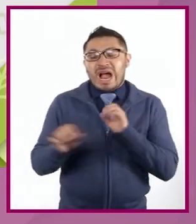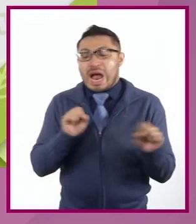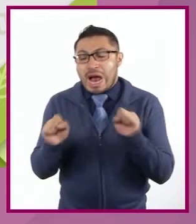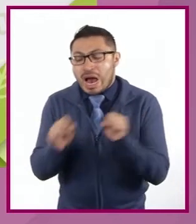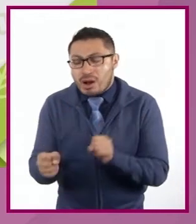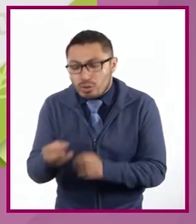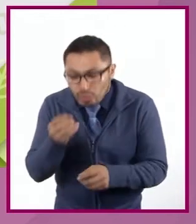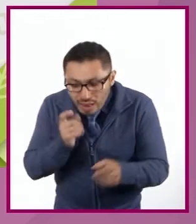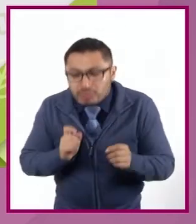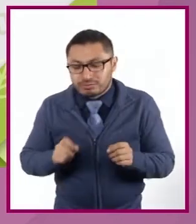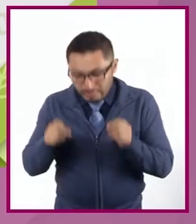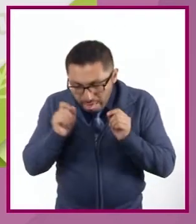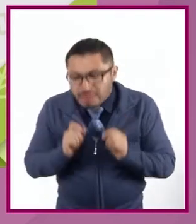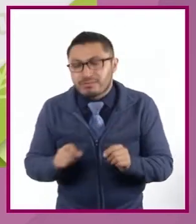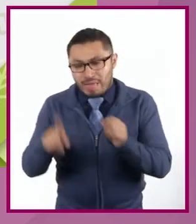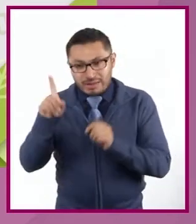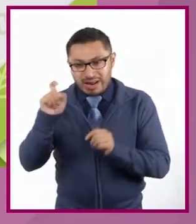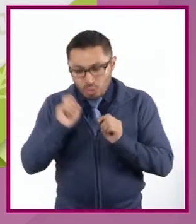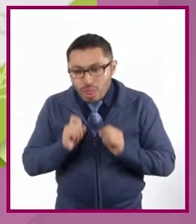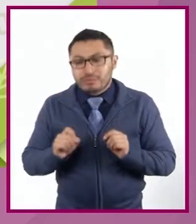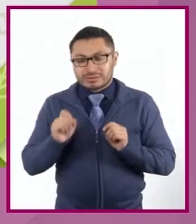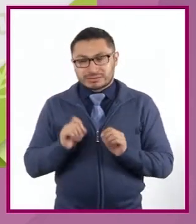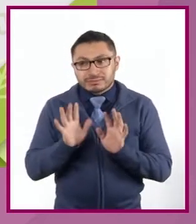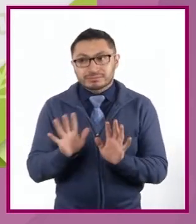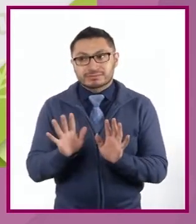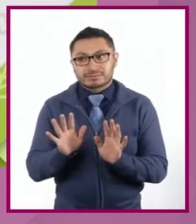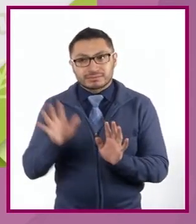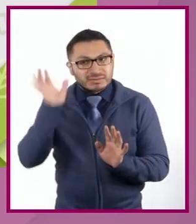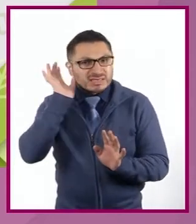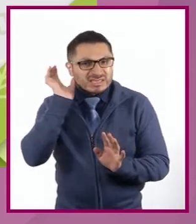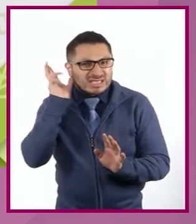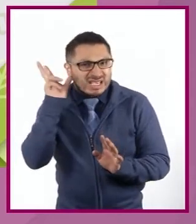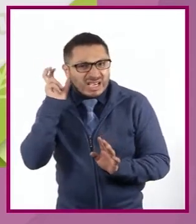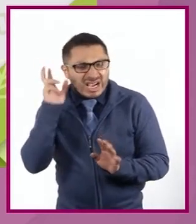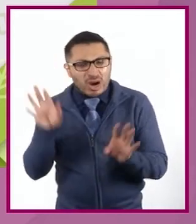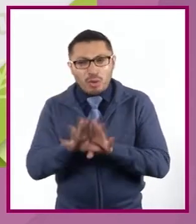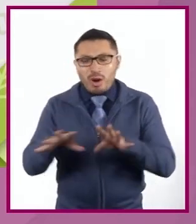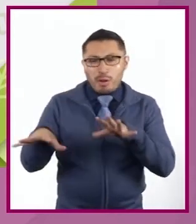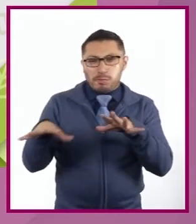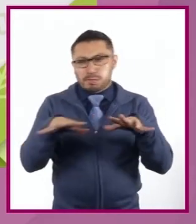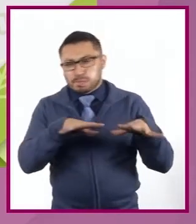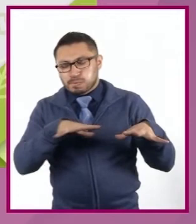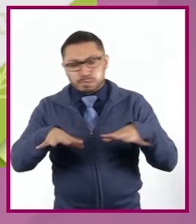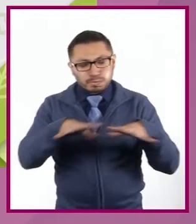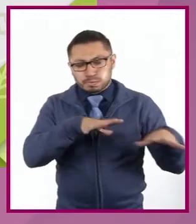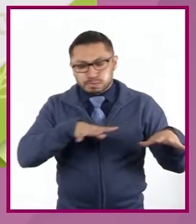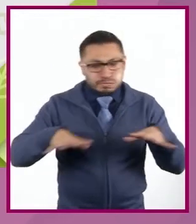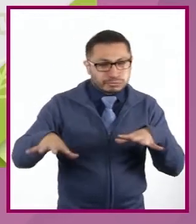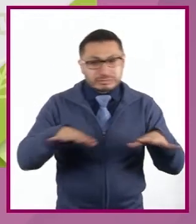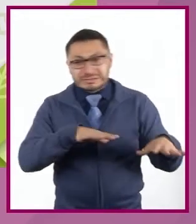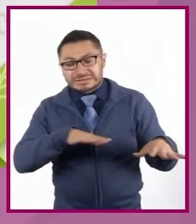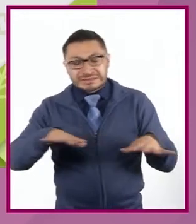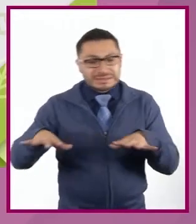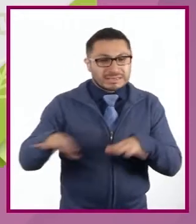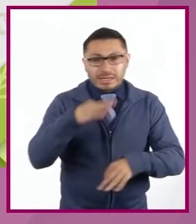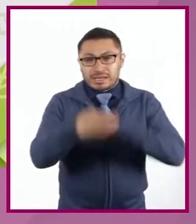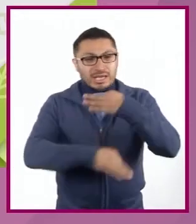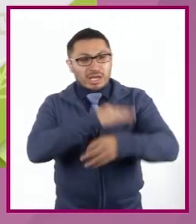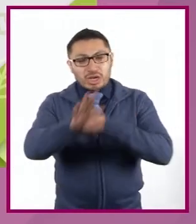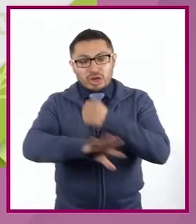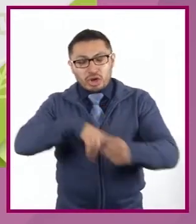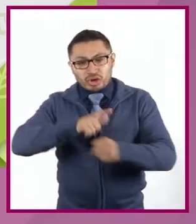un pequeño sorbo, se detuvo, ya que escuchó un gran estruendo. La tierra parecía temblar y todos los animales que se